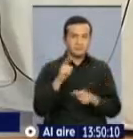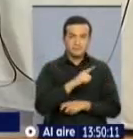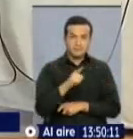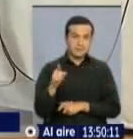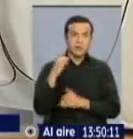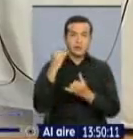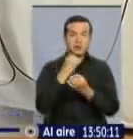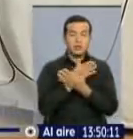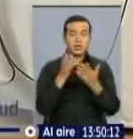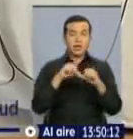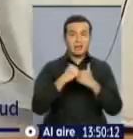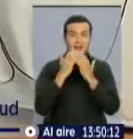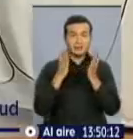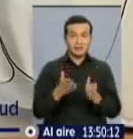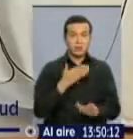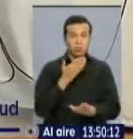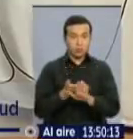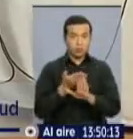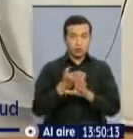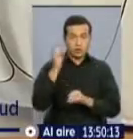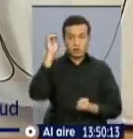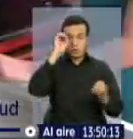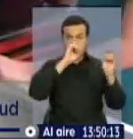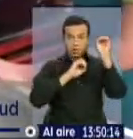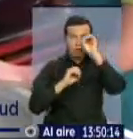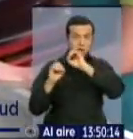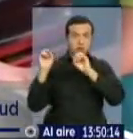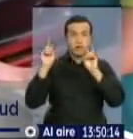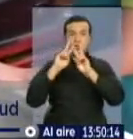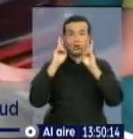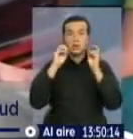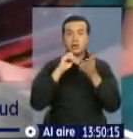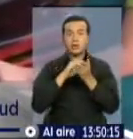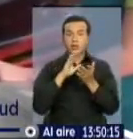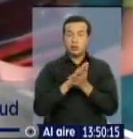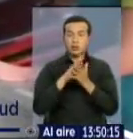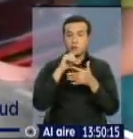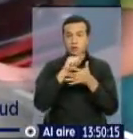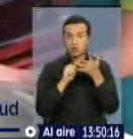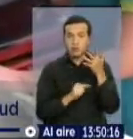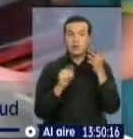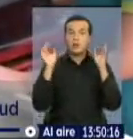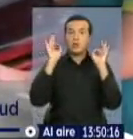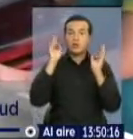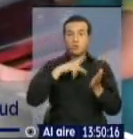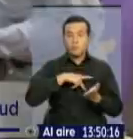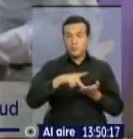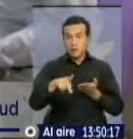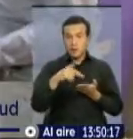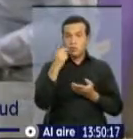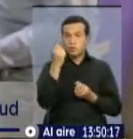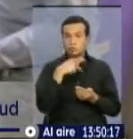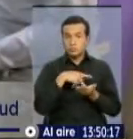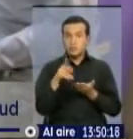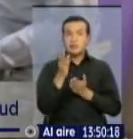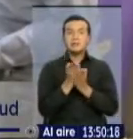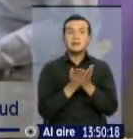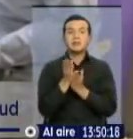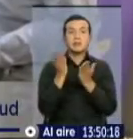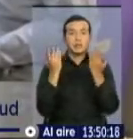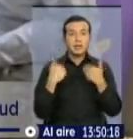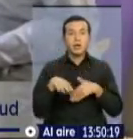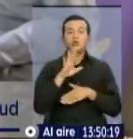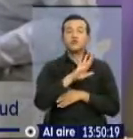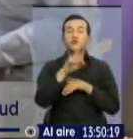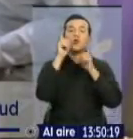aquí también los asambleístas plantean algunas observaciones que se relacionan con la aplicación de los mecanismos electrónicos de pago y los costos de los servicios una vez que su